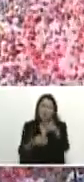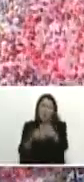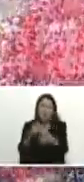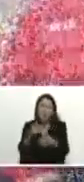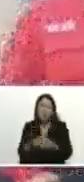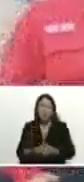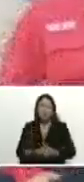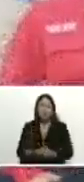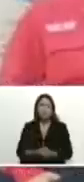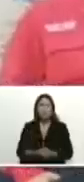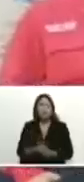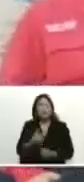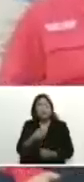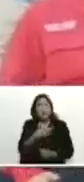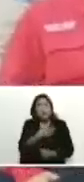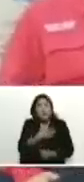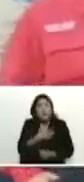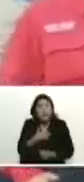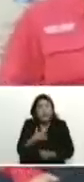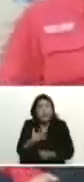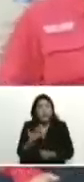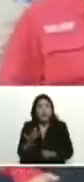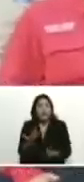Yo quisiera tener los recursos para hacer más,